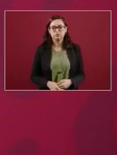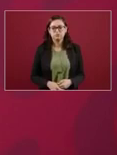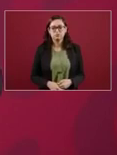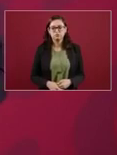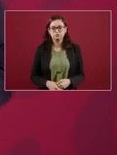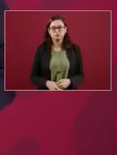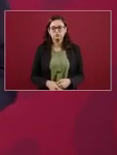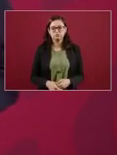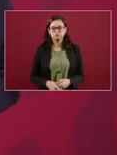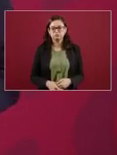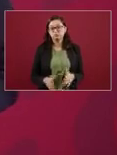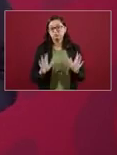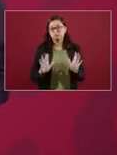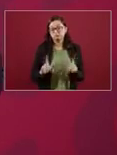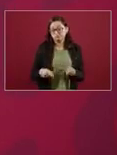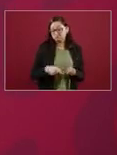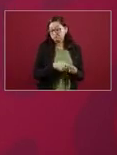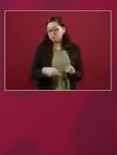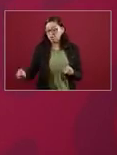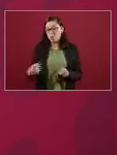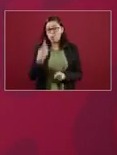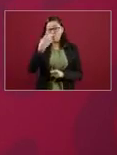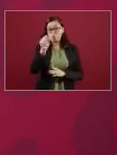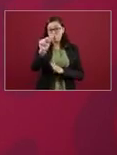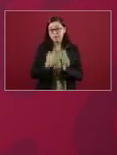mes y ya tienen…